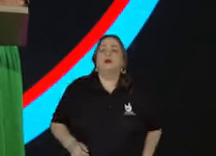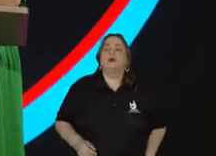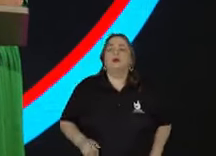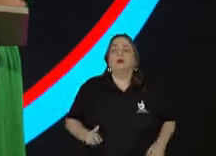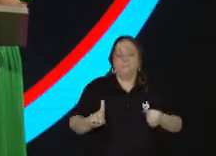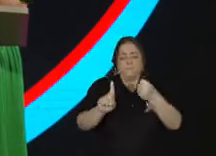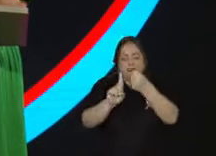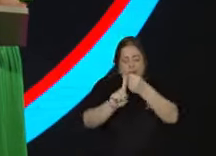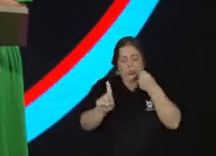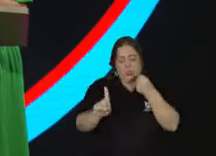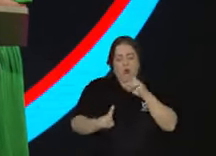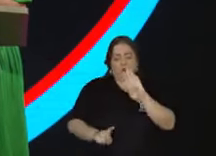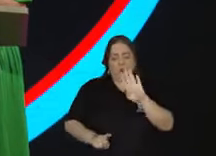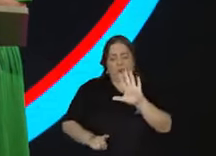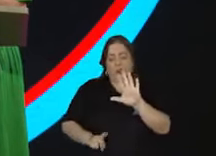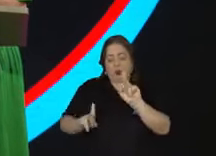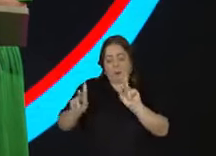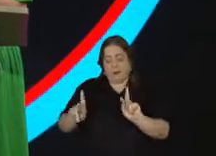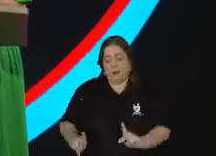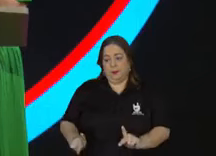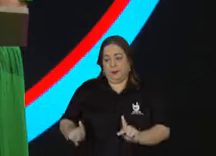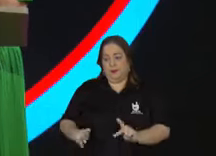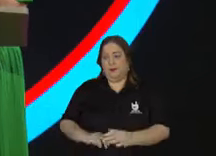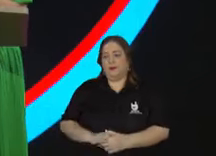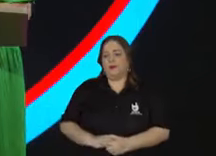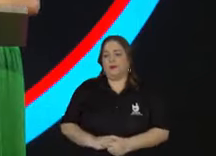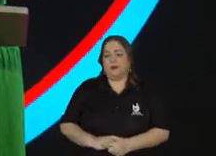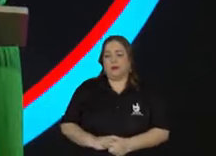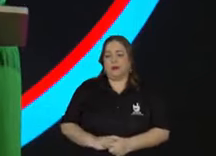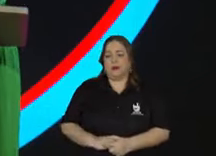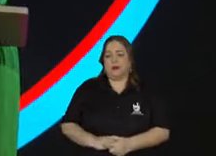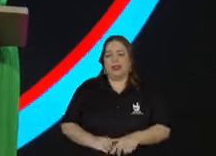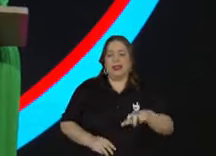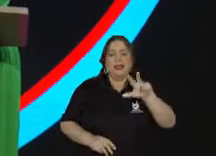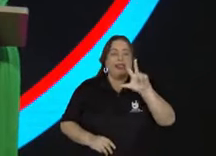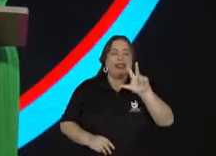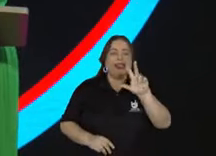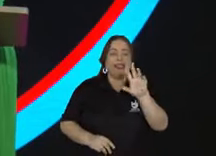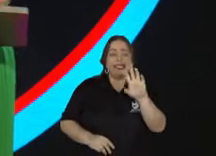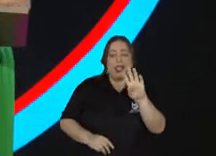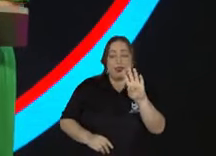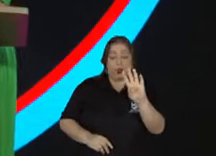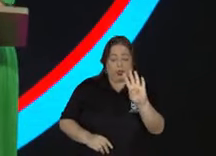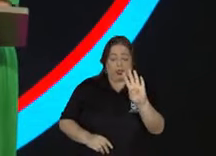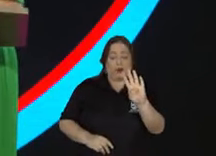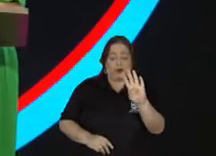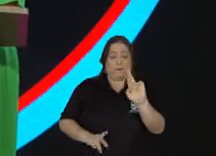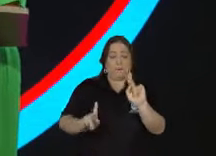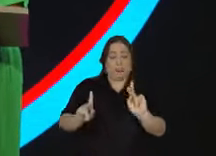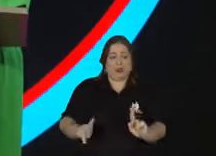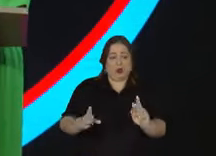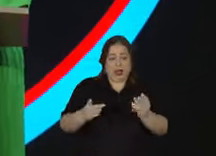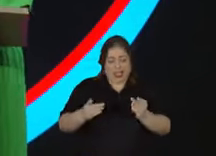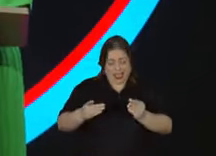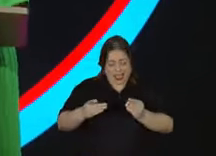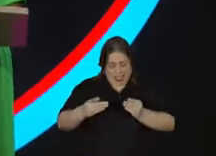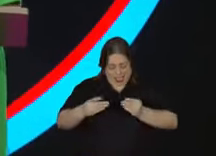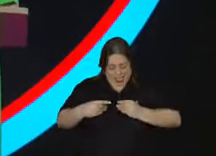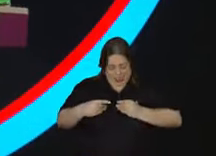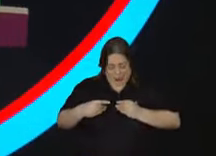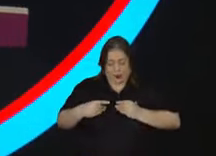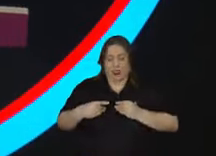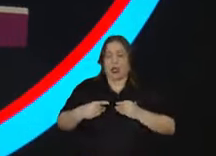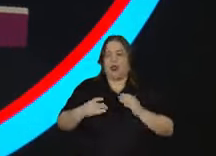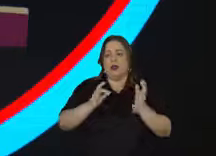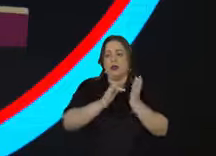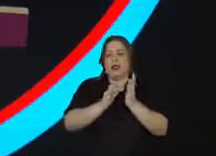impactando 45 vidas y junte las manos, 34 vidas vinieron a los pies de Cristo.